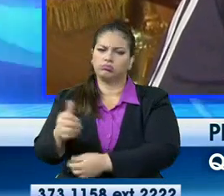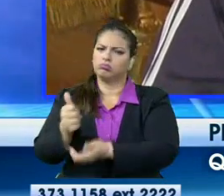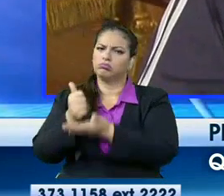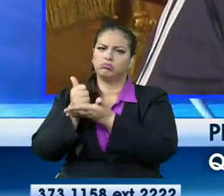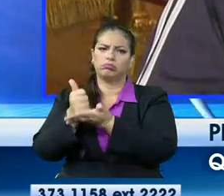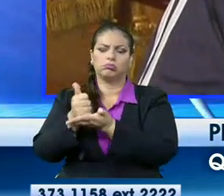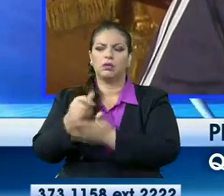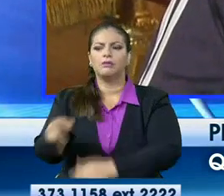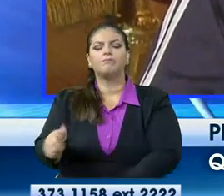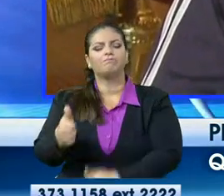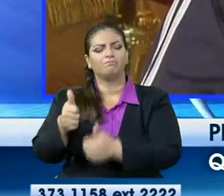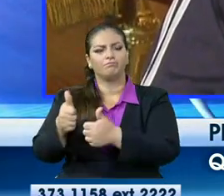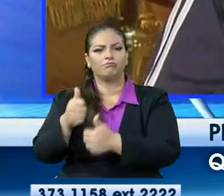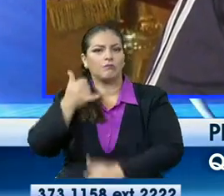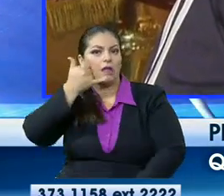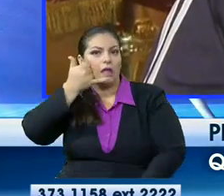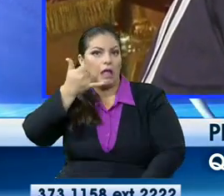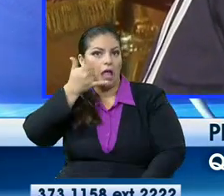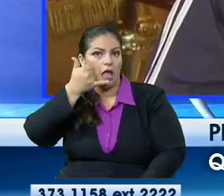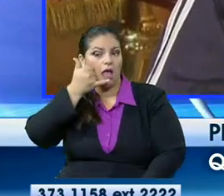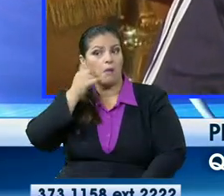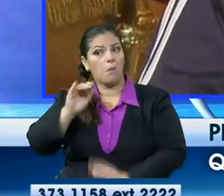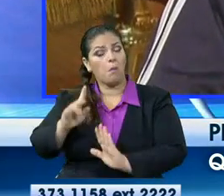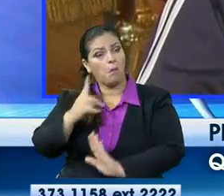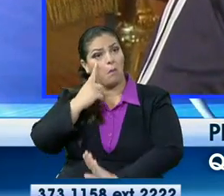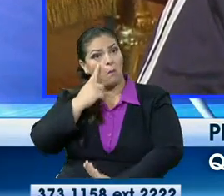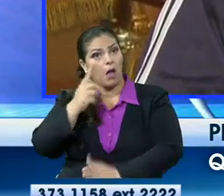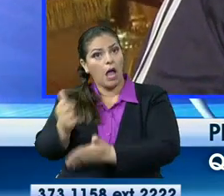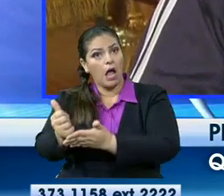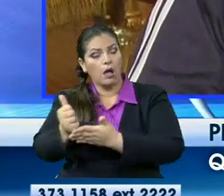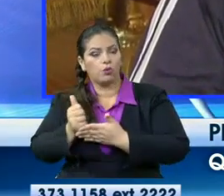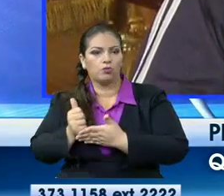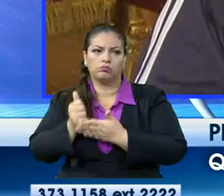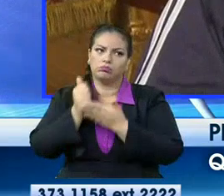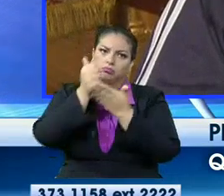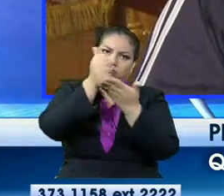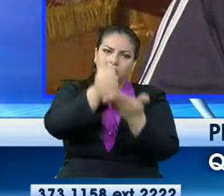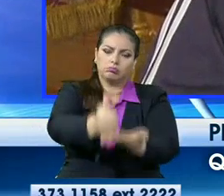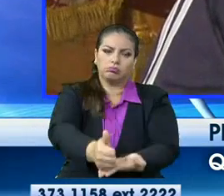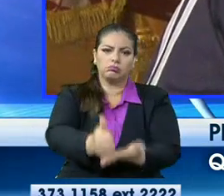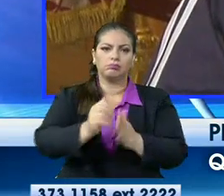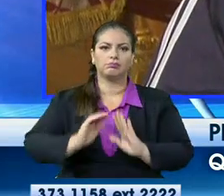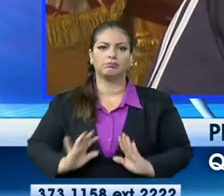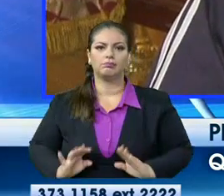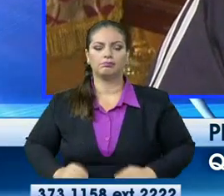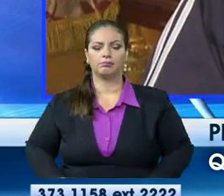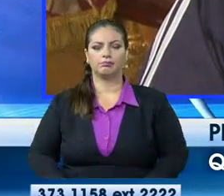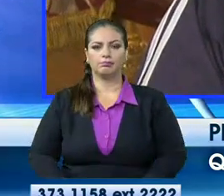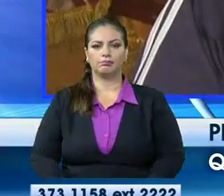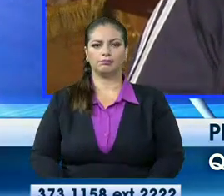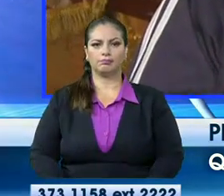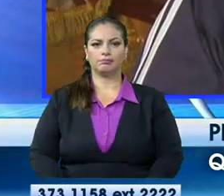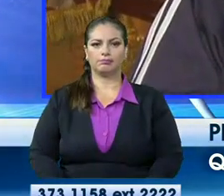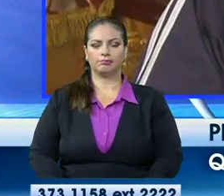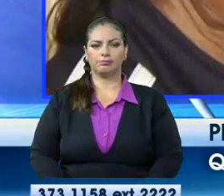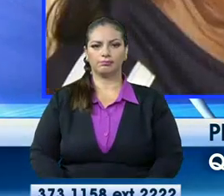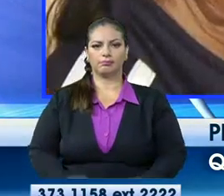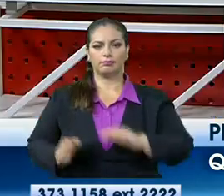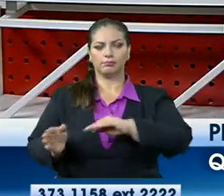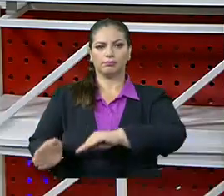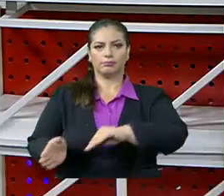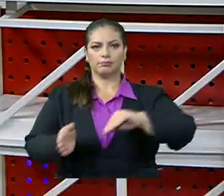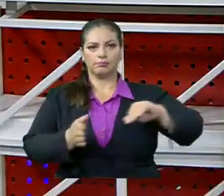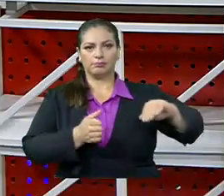y de inmediato, porque ha sido respuesta de inmediata cuando hemos tenido este tipo de casos. Vamos ahora con otra